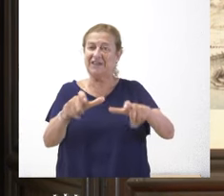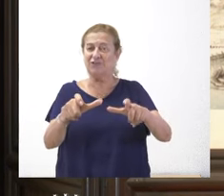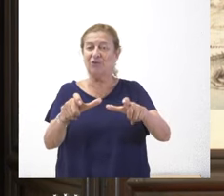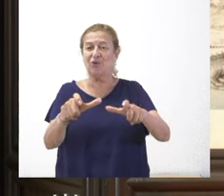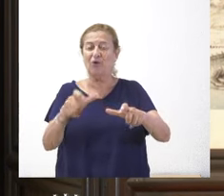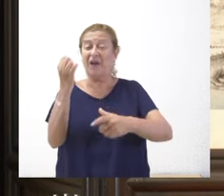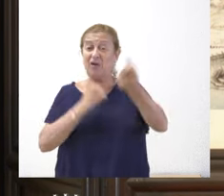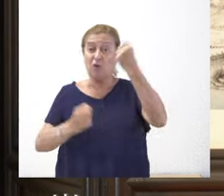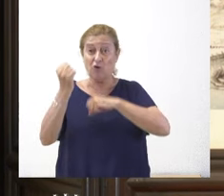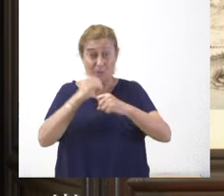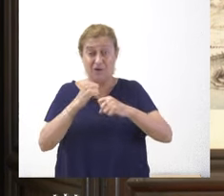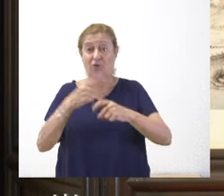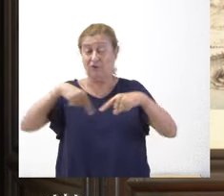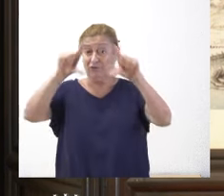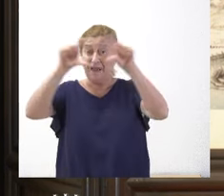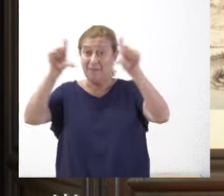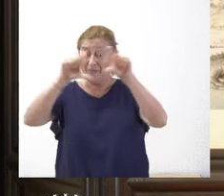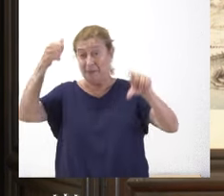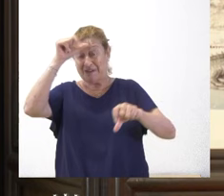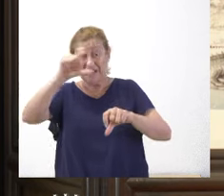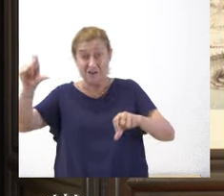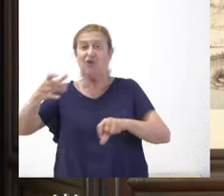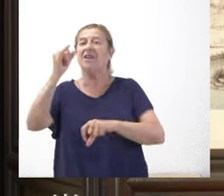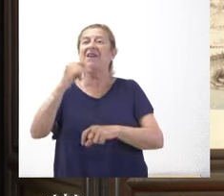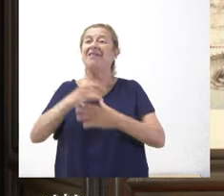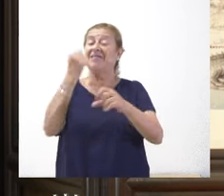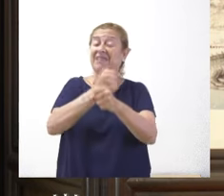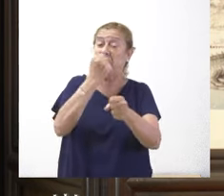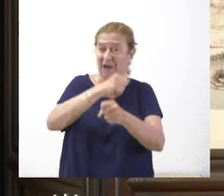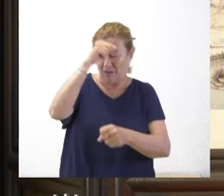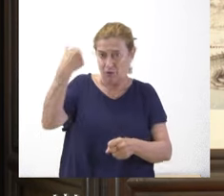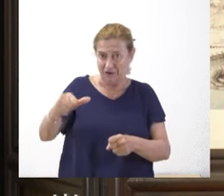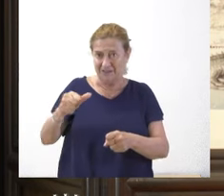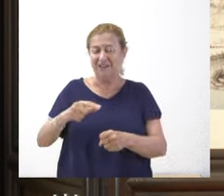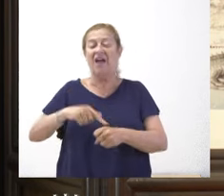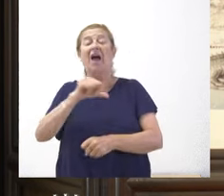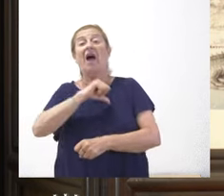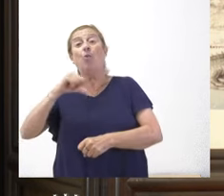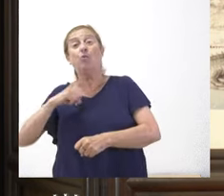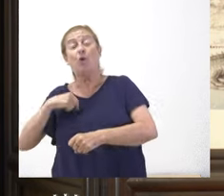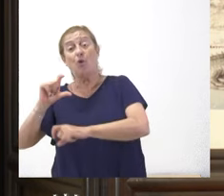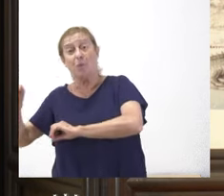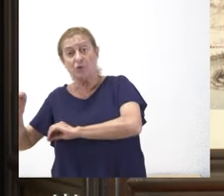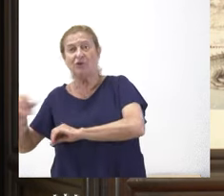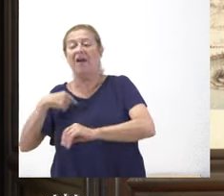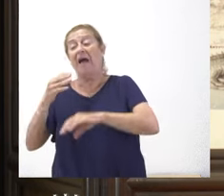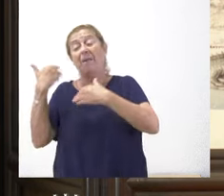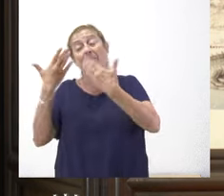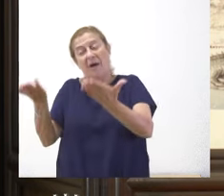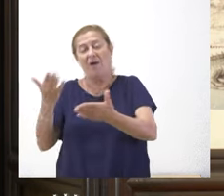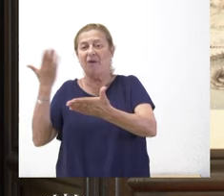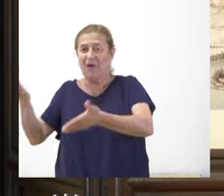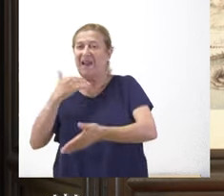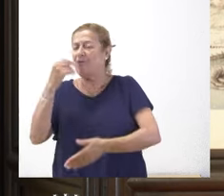económico a los empresarios y a los trabajadores a los autónomos echándoles una mano nos parece